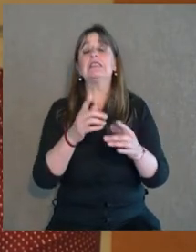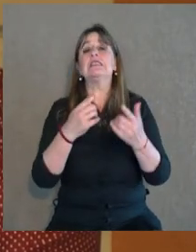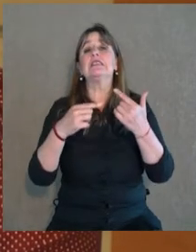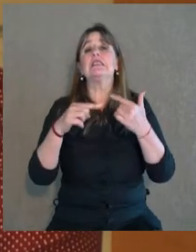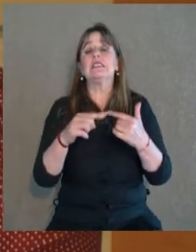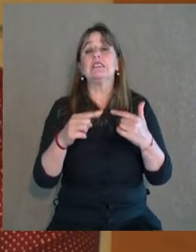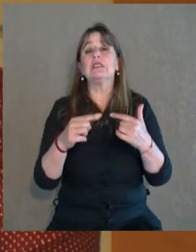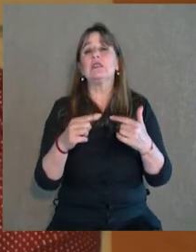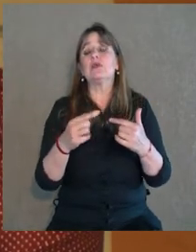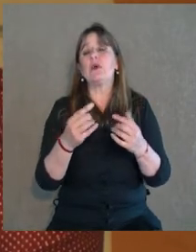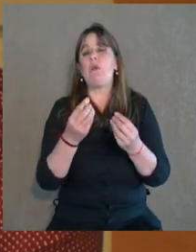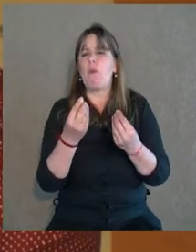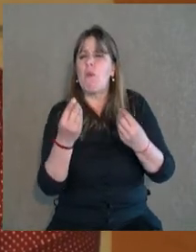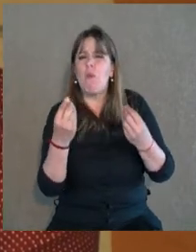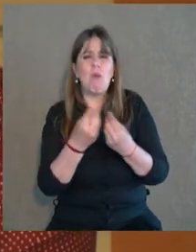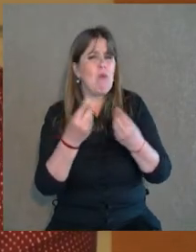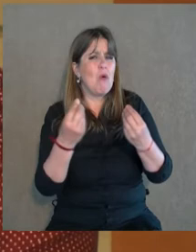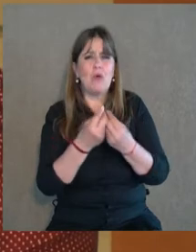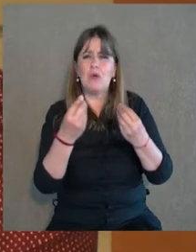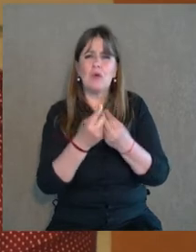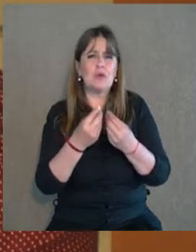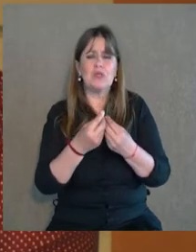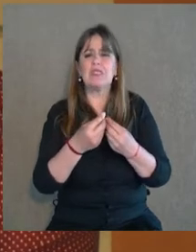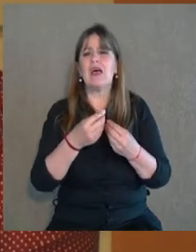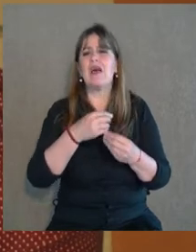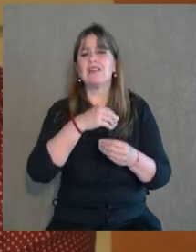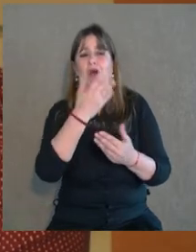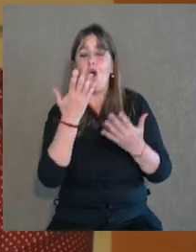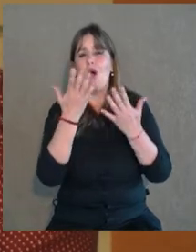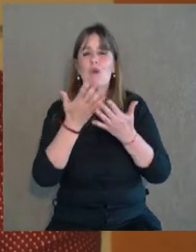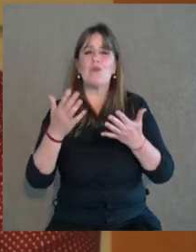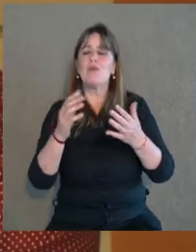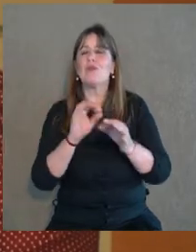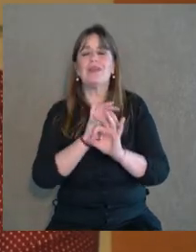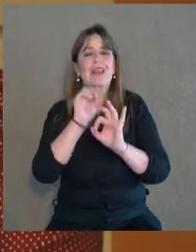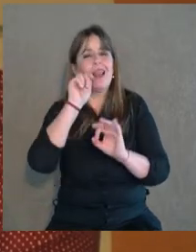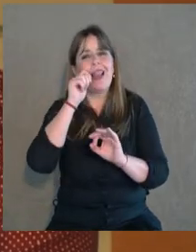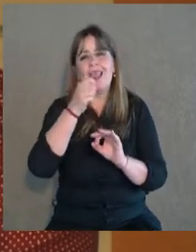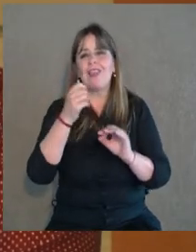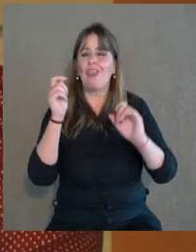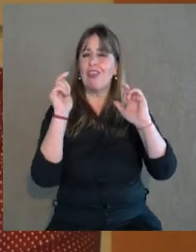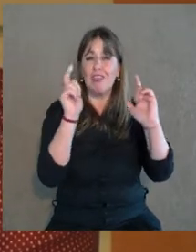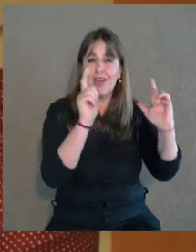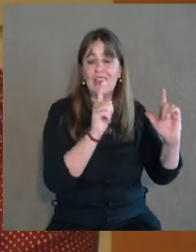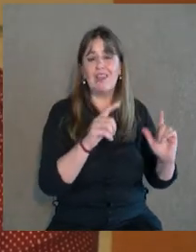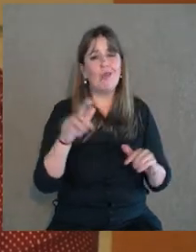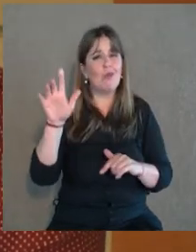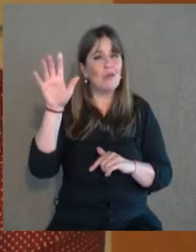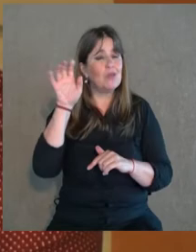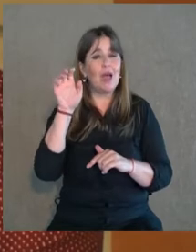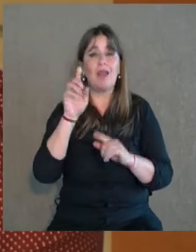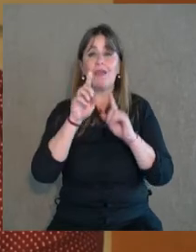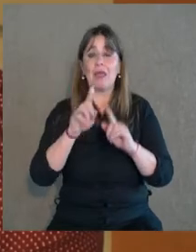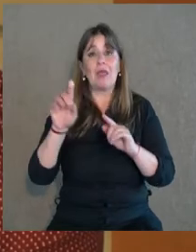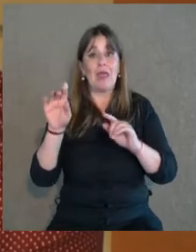muchos muchas vueltas operísticas tiene muchos climas realmente es muy divertido muy divertido de escuchar muy